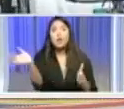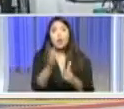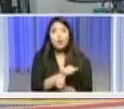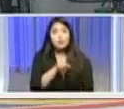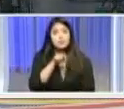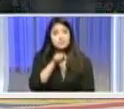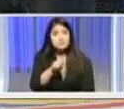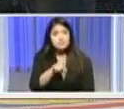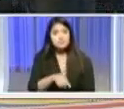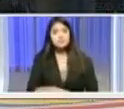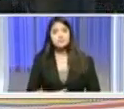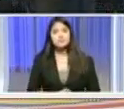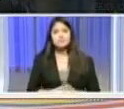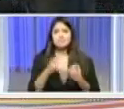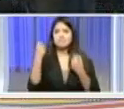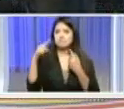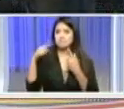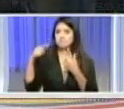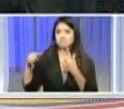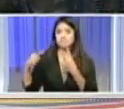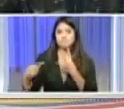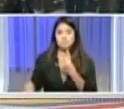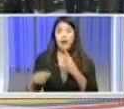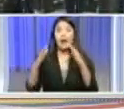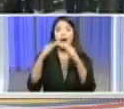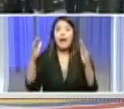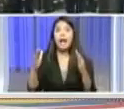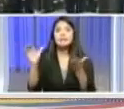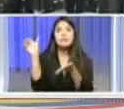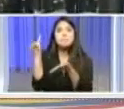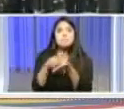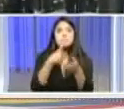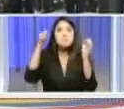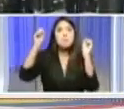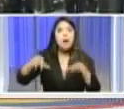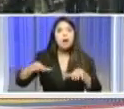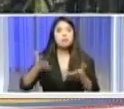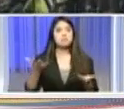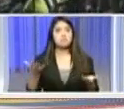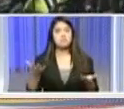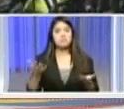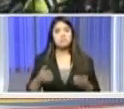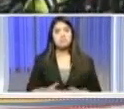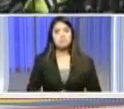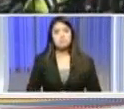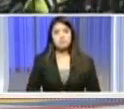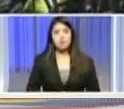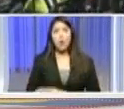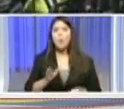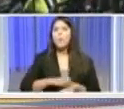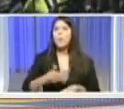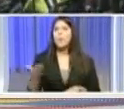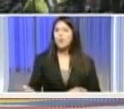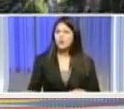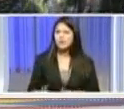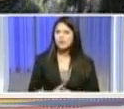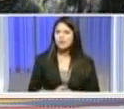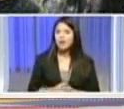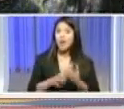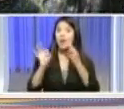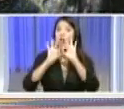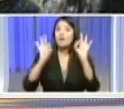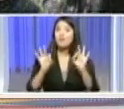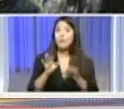encontrado varias decenas de casas abandonadas, porque están aplicando los métodos